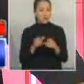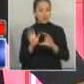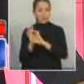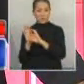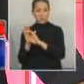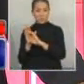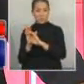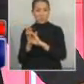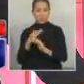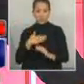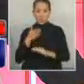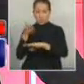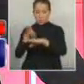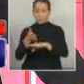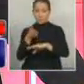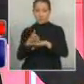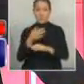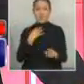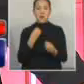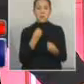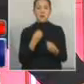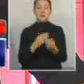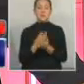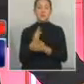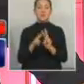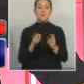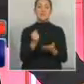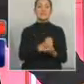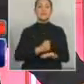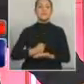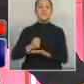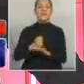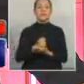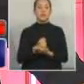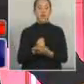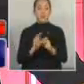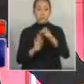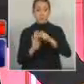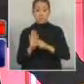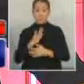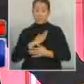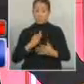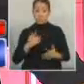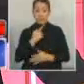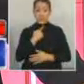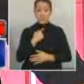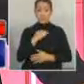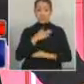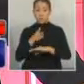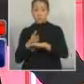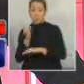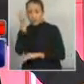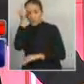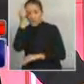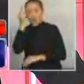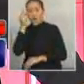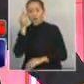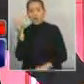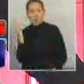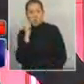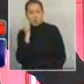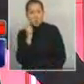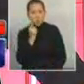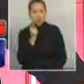a la que estoy asistiendo porque se está tramitando el proyecto y me interesa mucho, y francamente lo que hacen es más